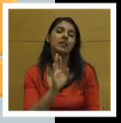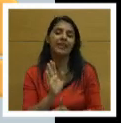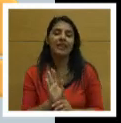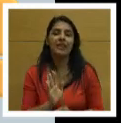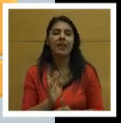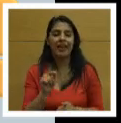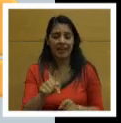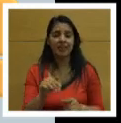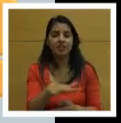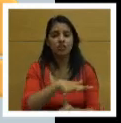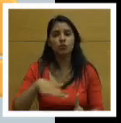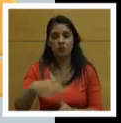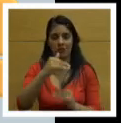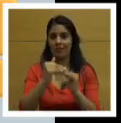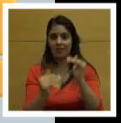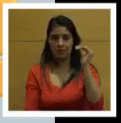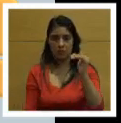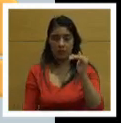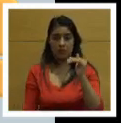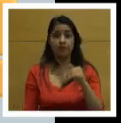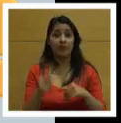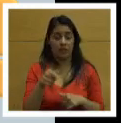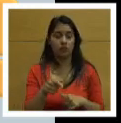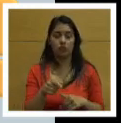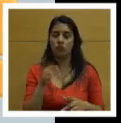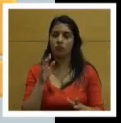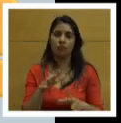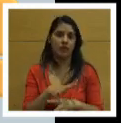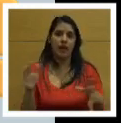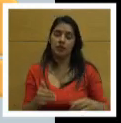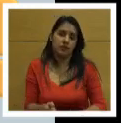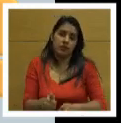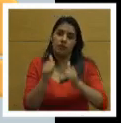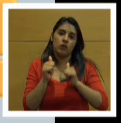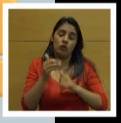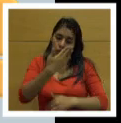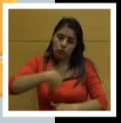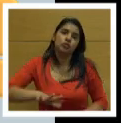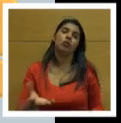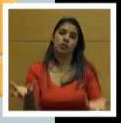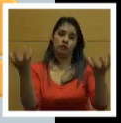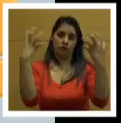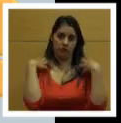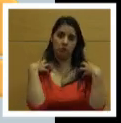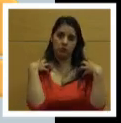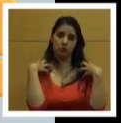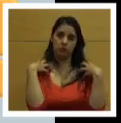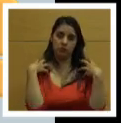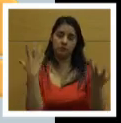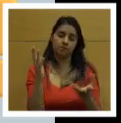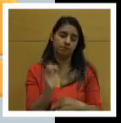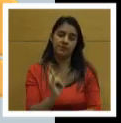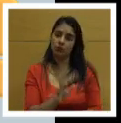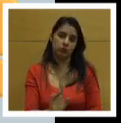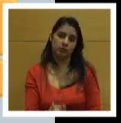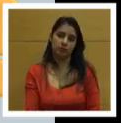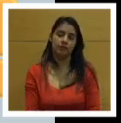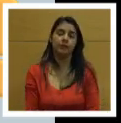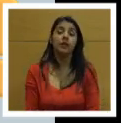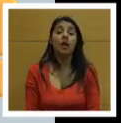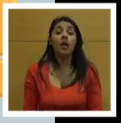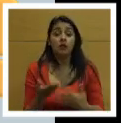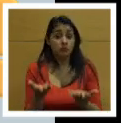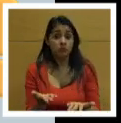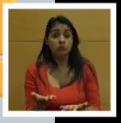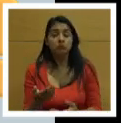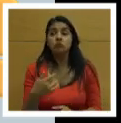situaciones de desigualdad. Es una tremenda misión, digamos, que creo que hay que asumir de todas maneras. Por lo tanto,